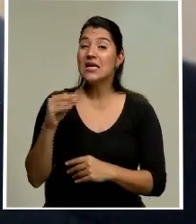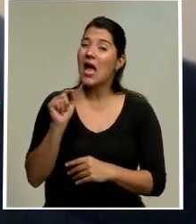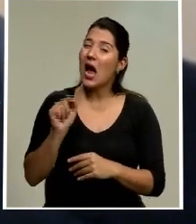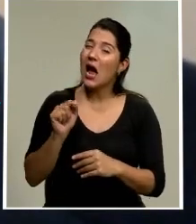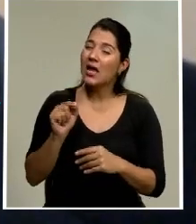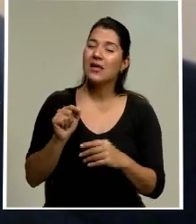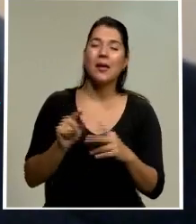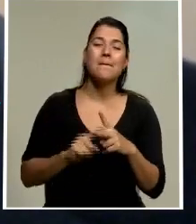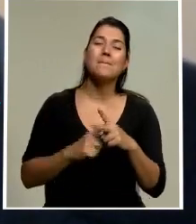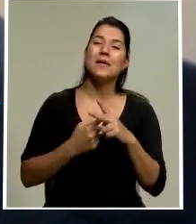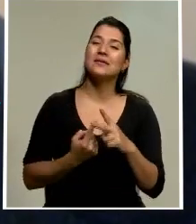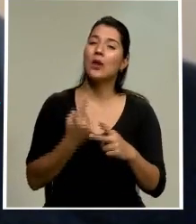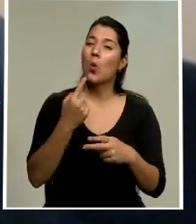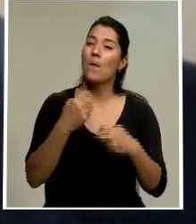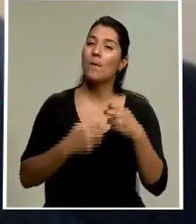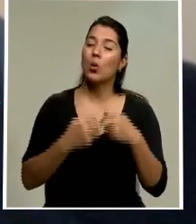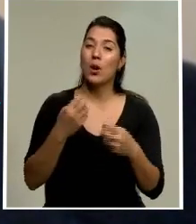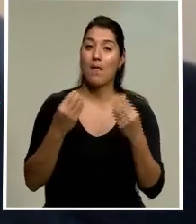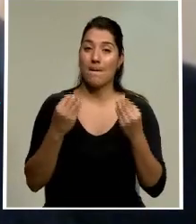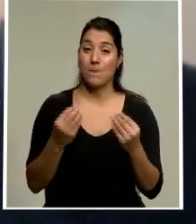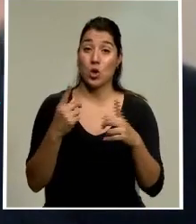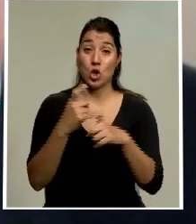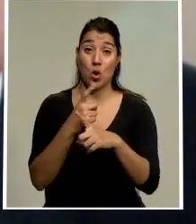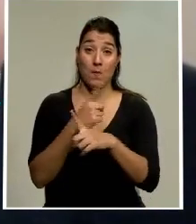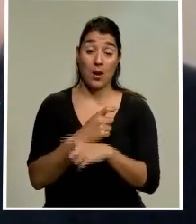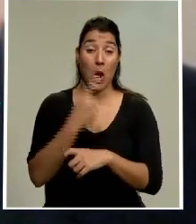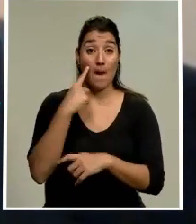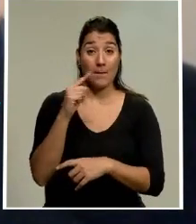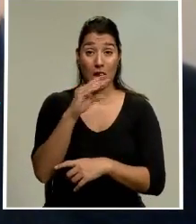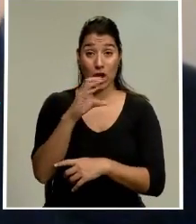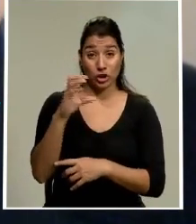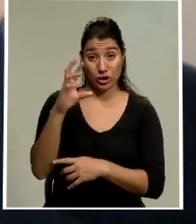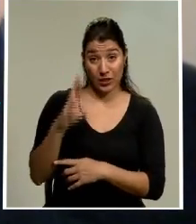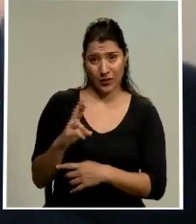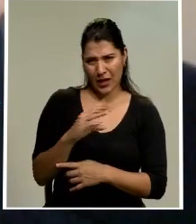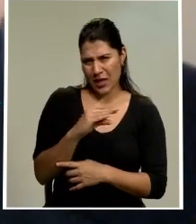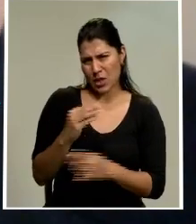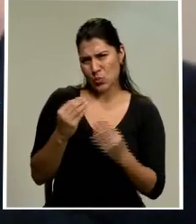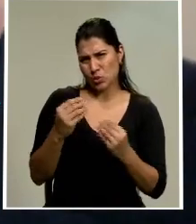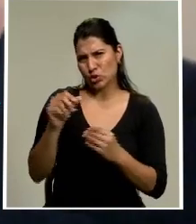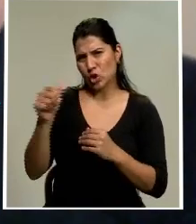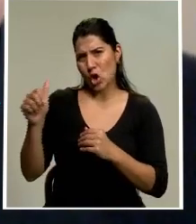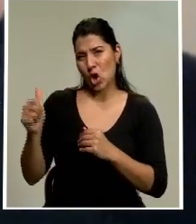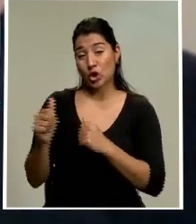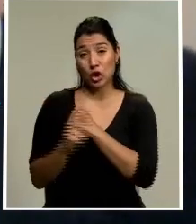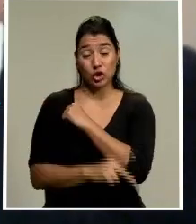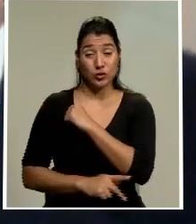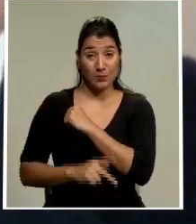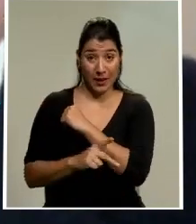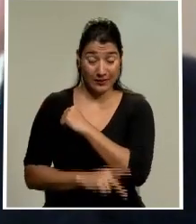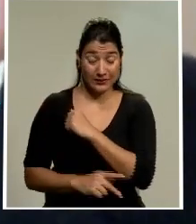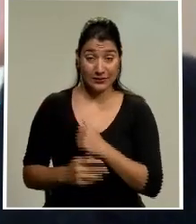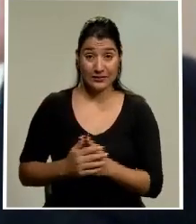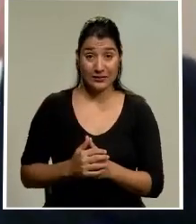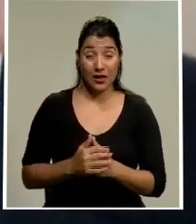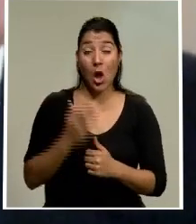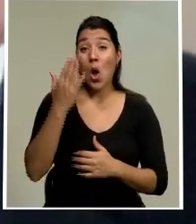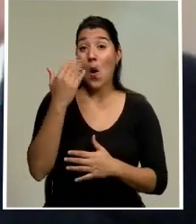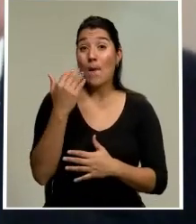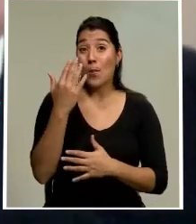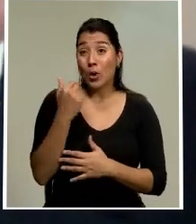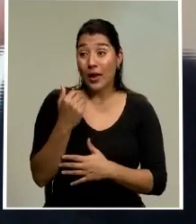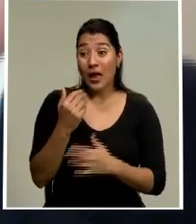problema sumamente complejo para nuestro país y para muchos países, porque habría que decirlo que este fenómeno